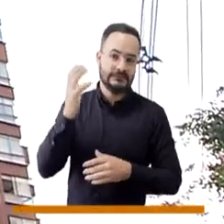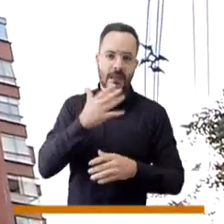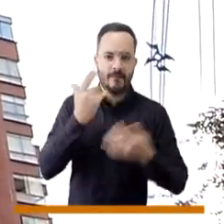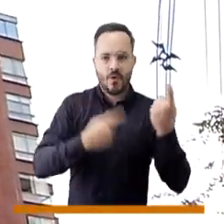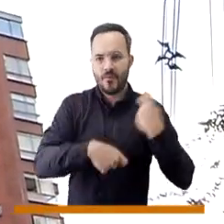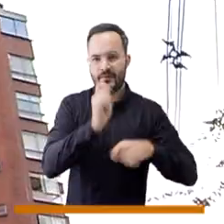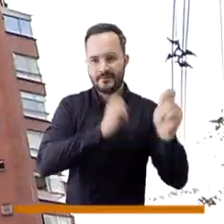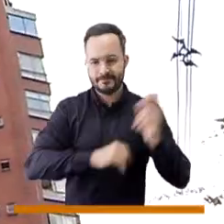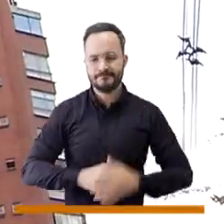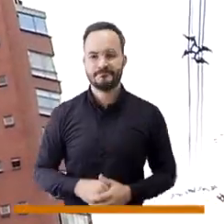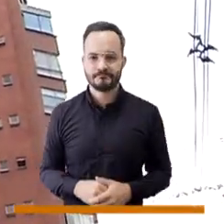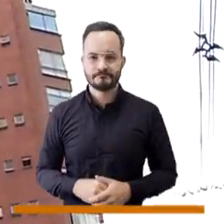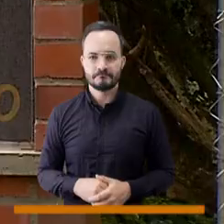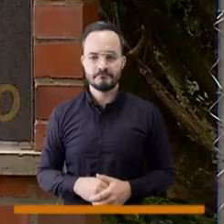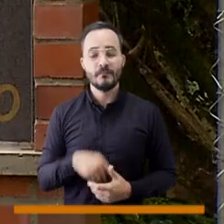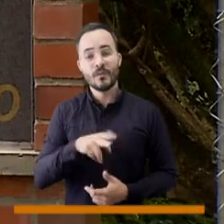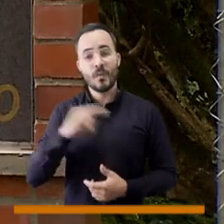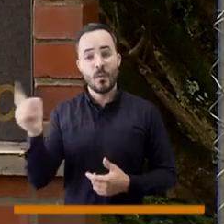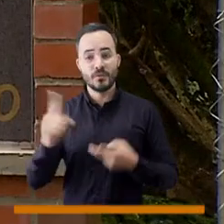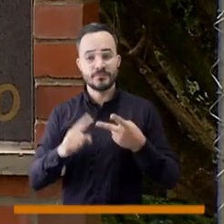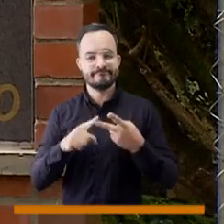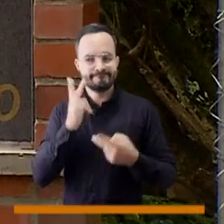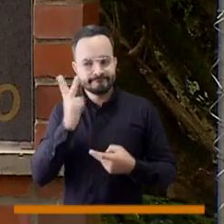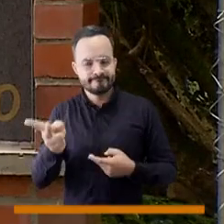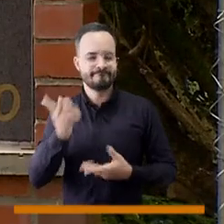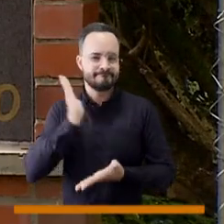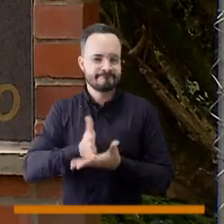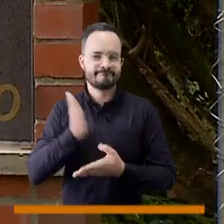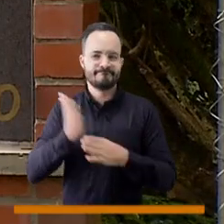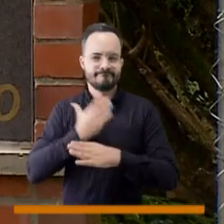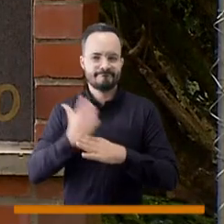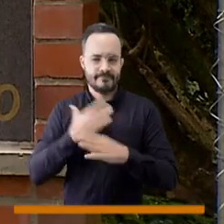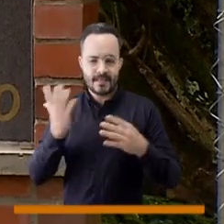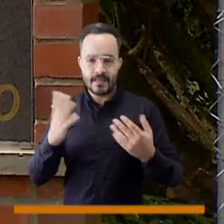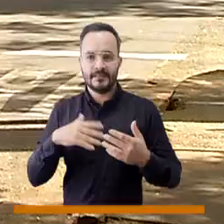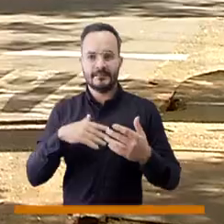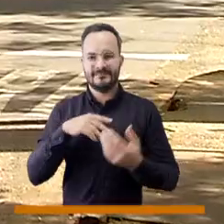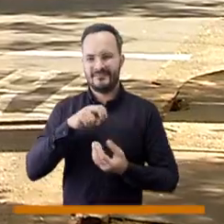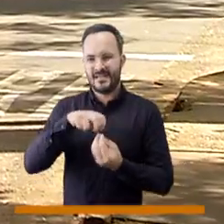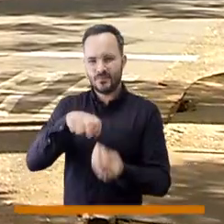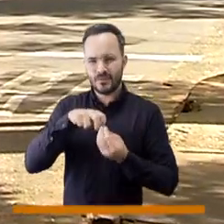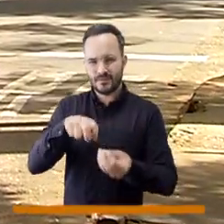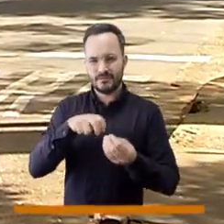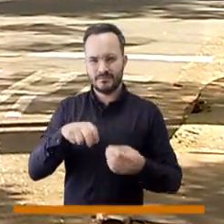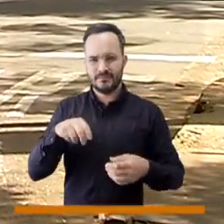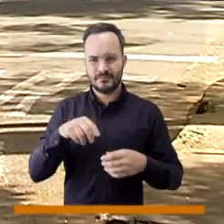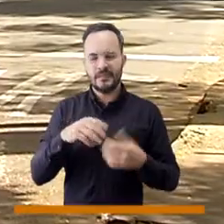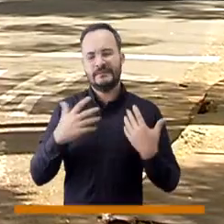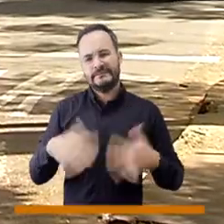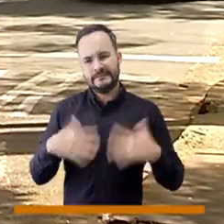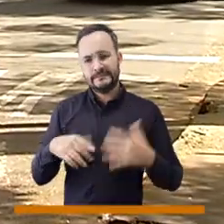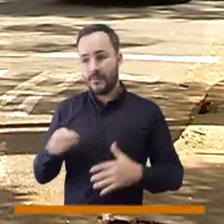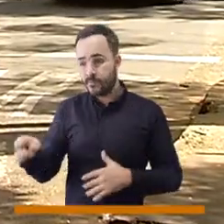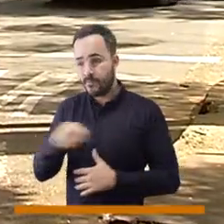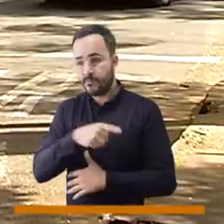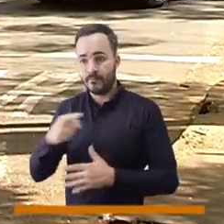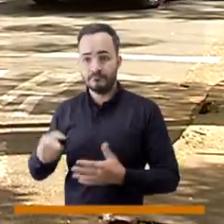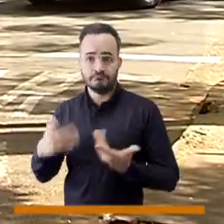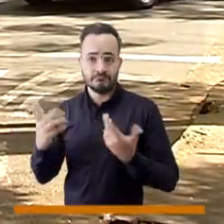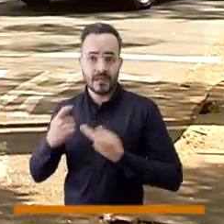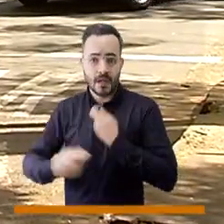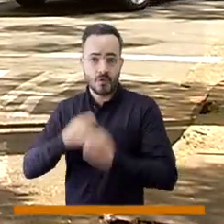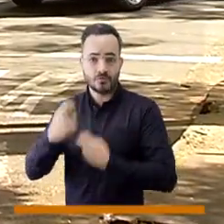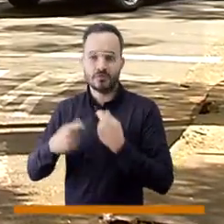en el sector. Otro de los problemas ha sido la parte vehicular. Al cerrar las vías del